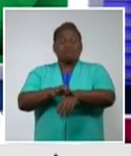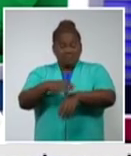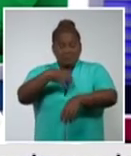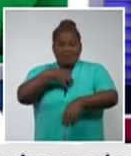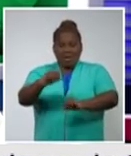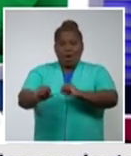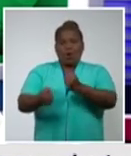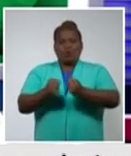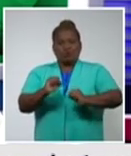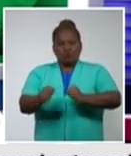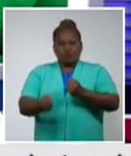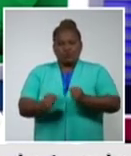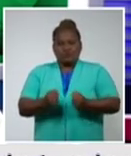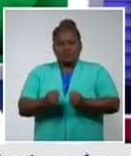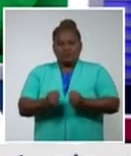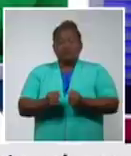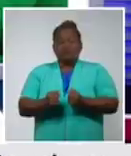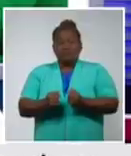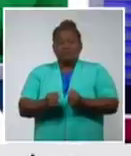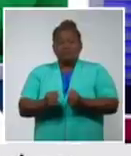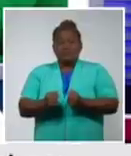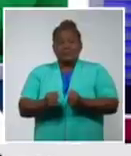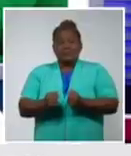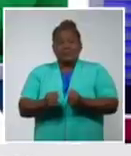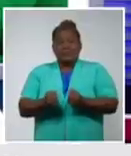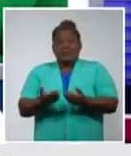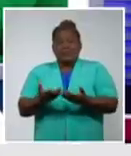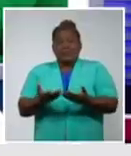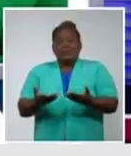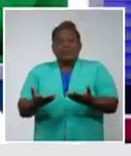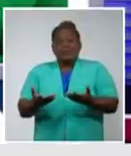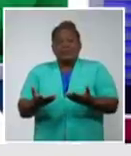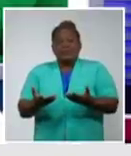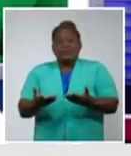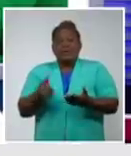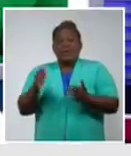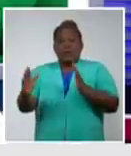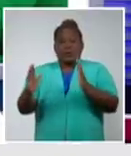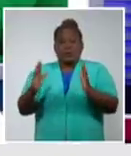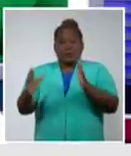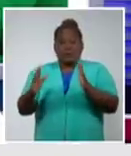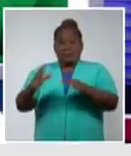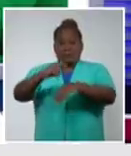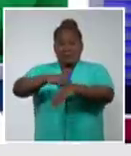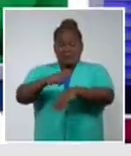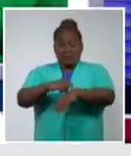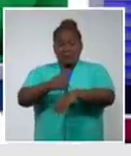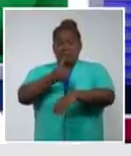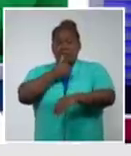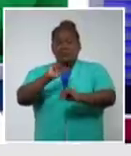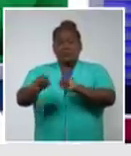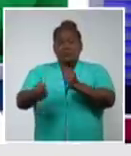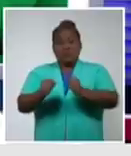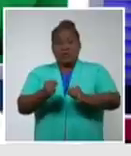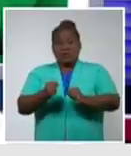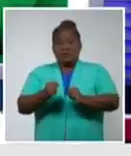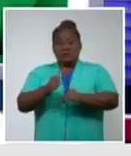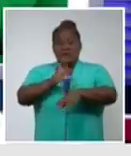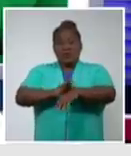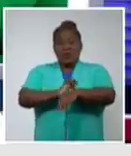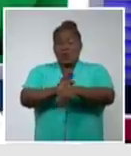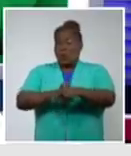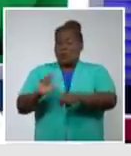árabes, que se pudieron controlar en un periodo de tiempo determinado. Pero esta no, esta ya